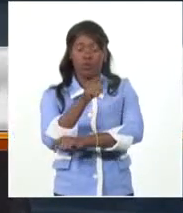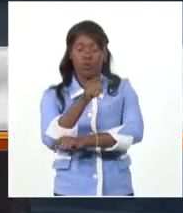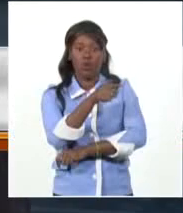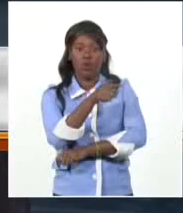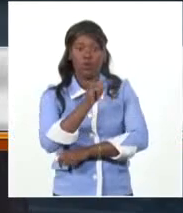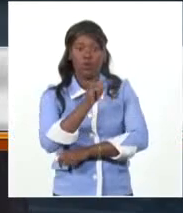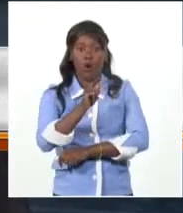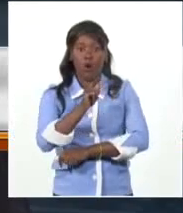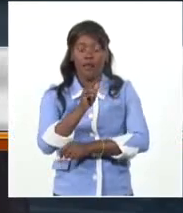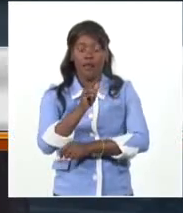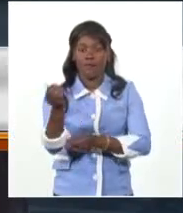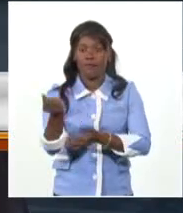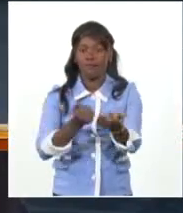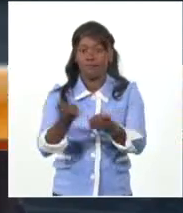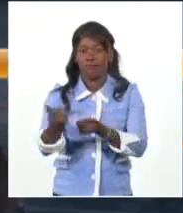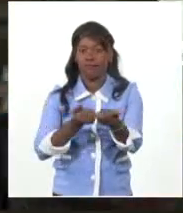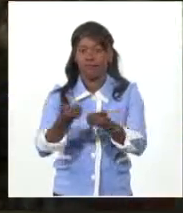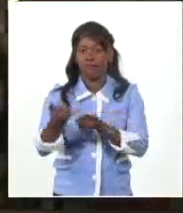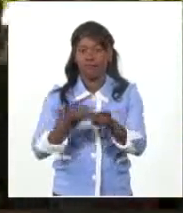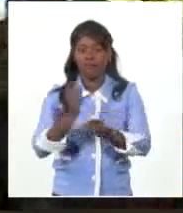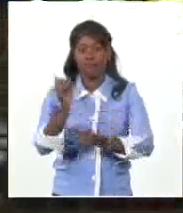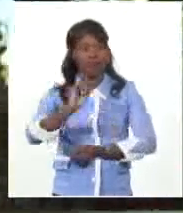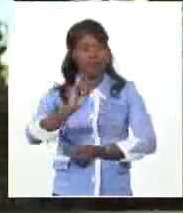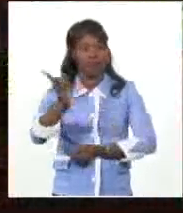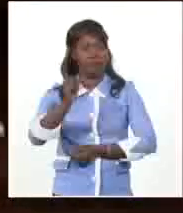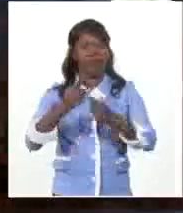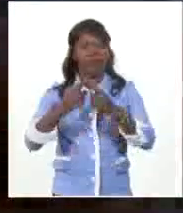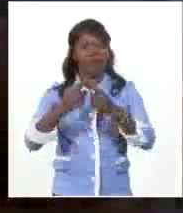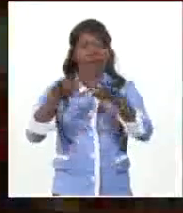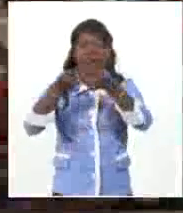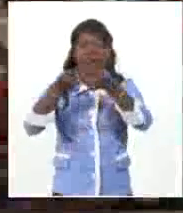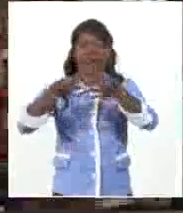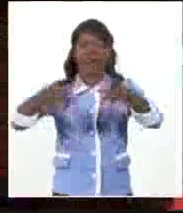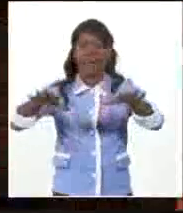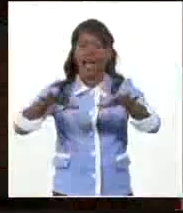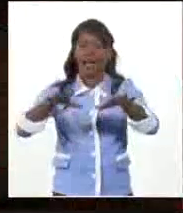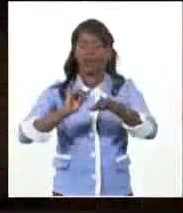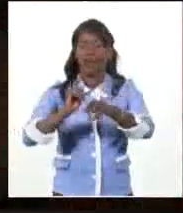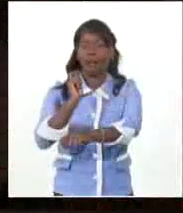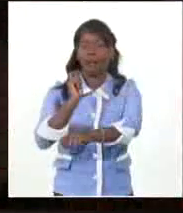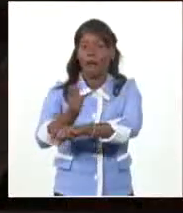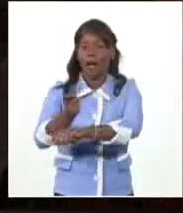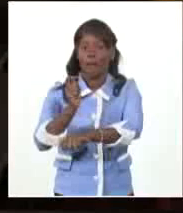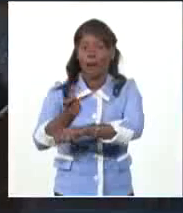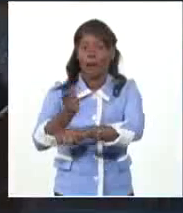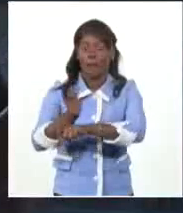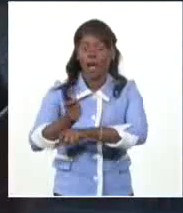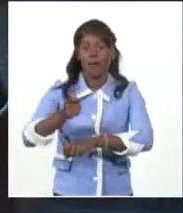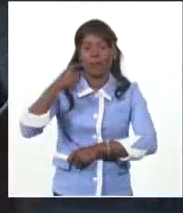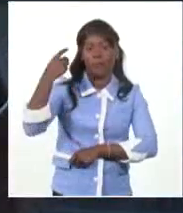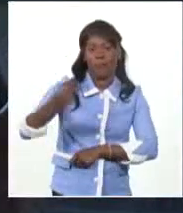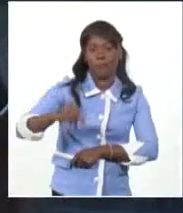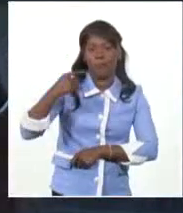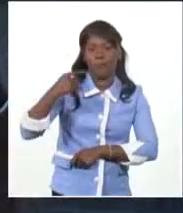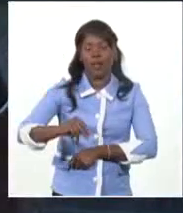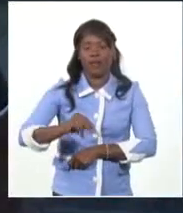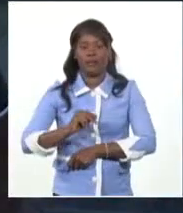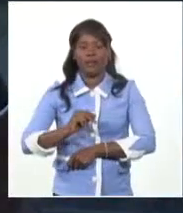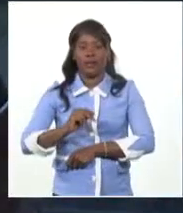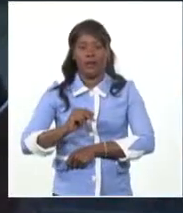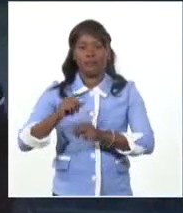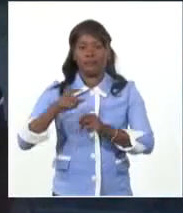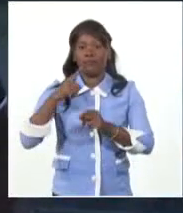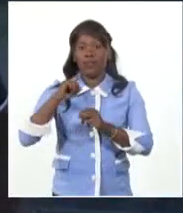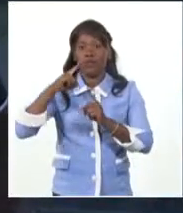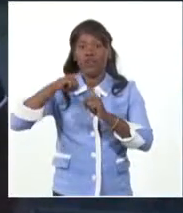sus talleres pero sin embargo está enseñando mucho desde el punto de vista de preparación física de teoría